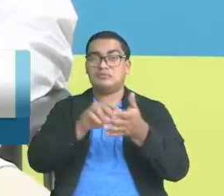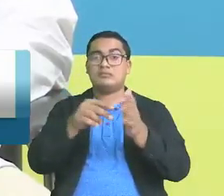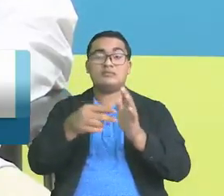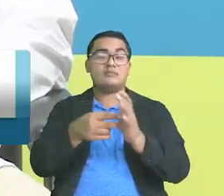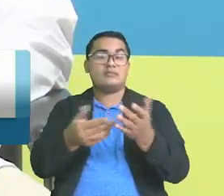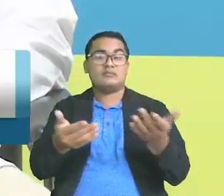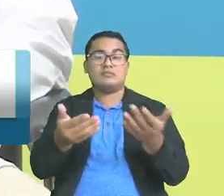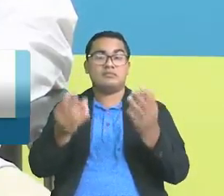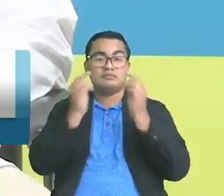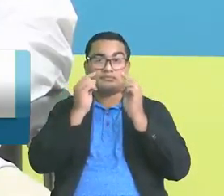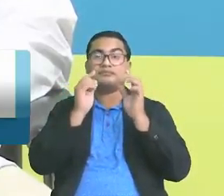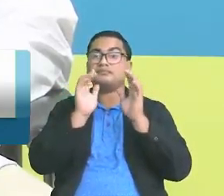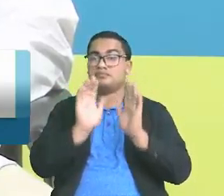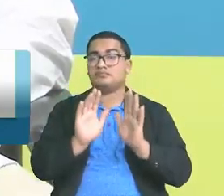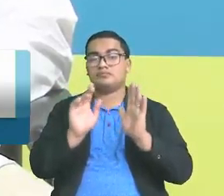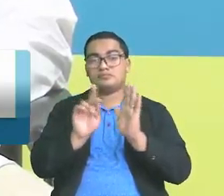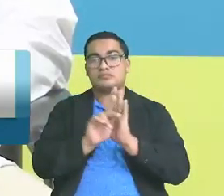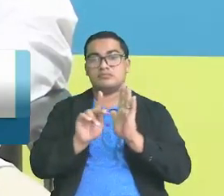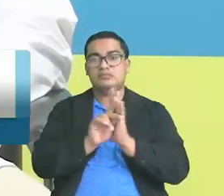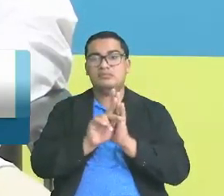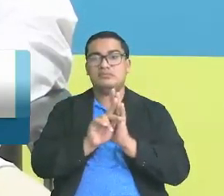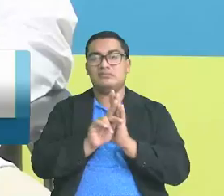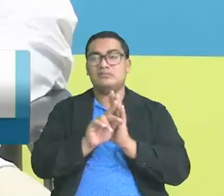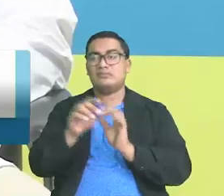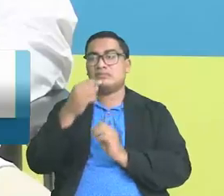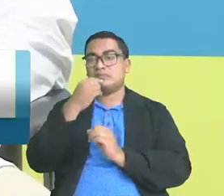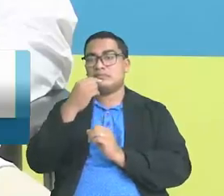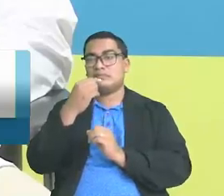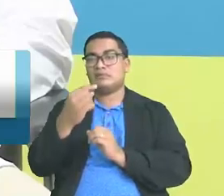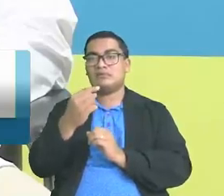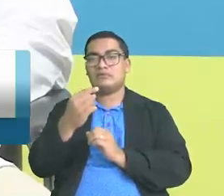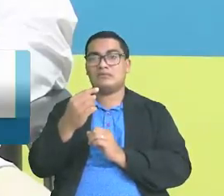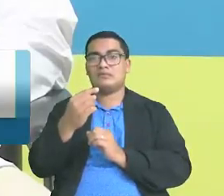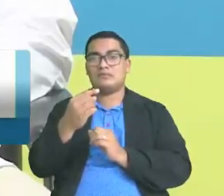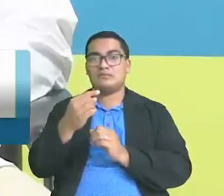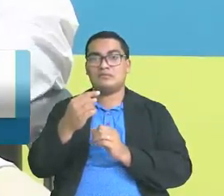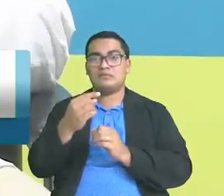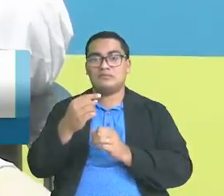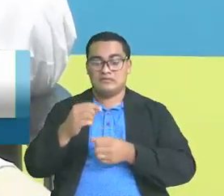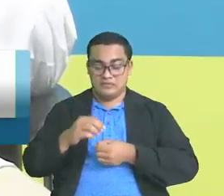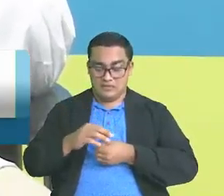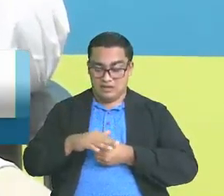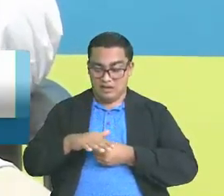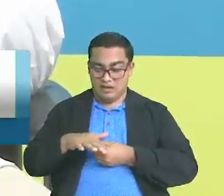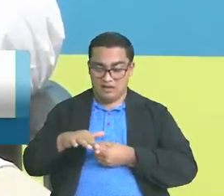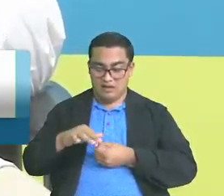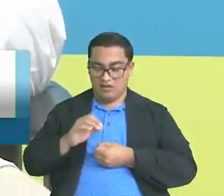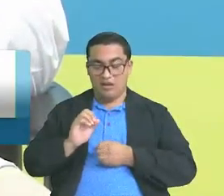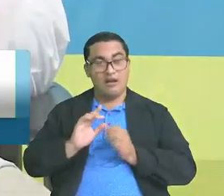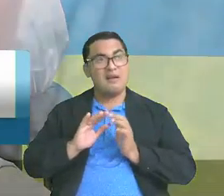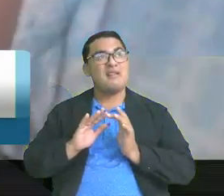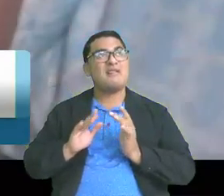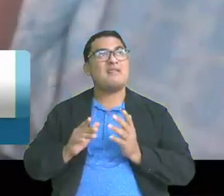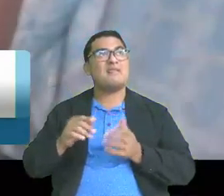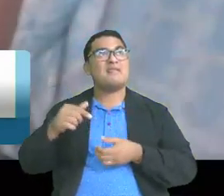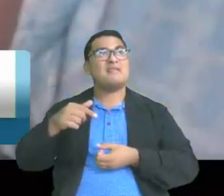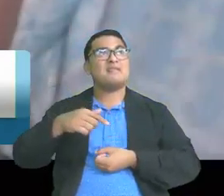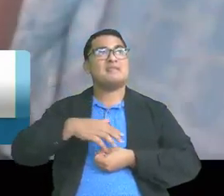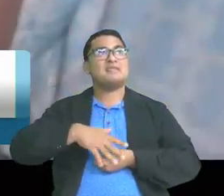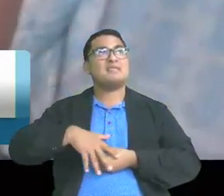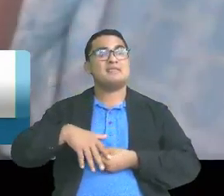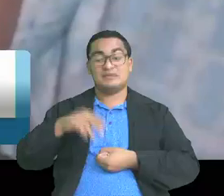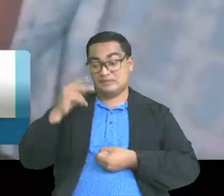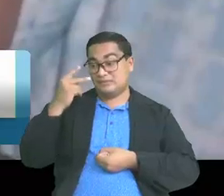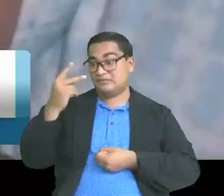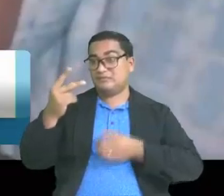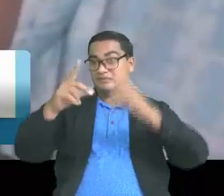peligro el que nos presentaron, porque está bastante protruido y la piel se mira un poco brillante. Hay que ver el tiempo de que está así, si se reduce